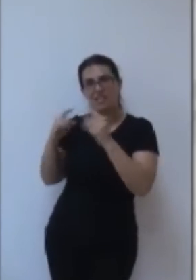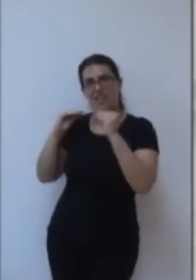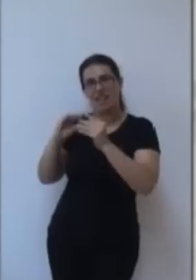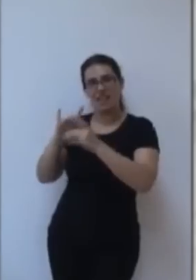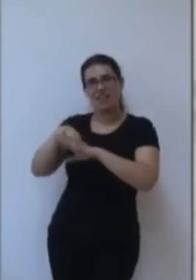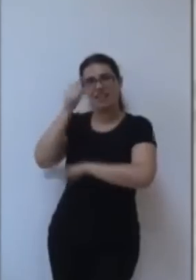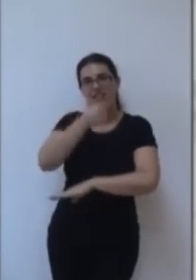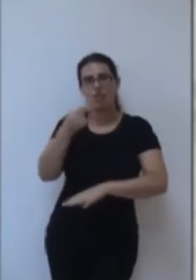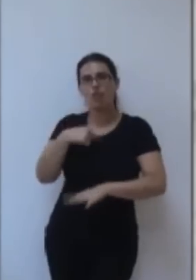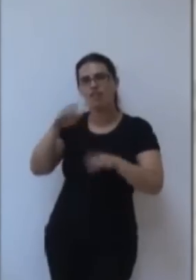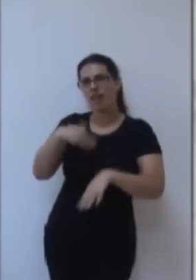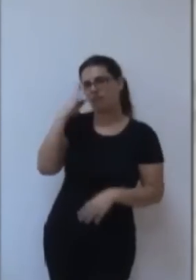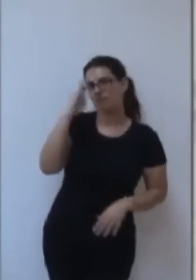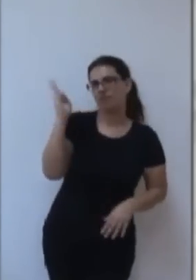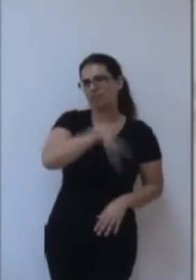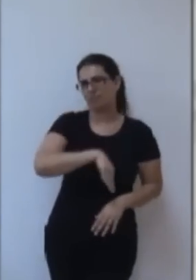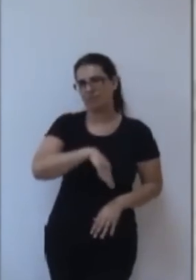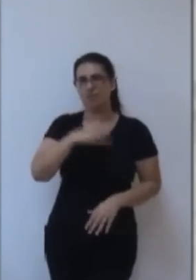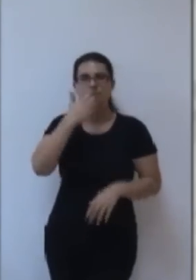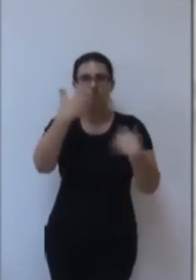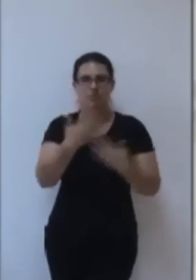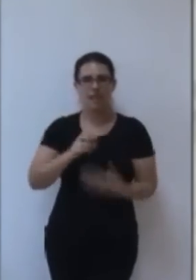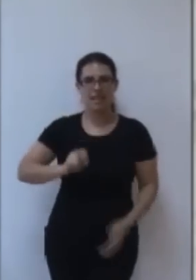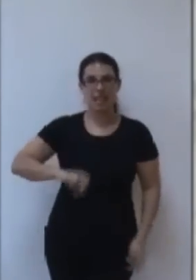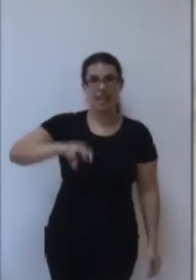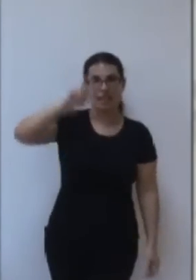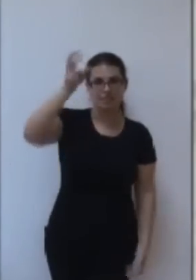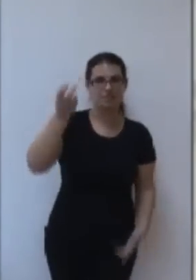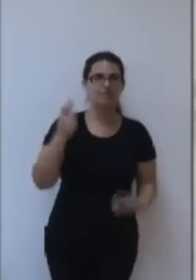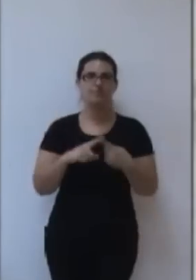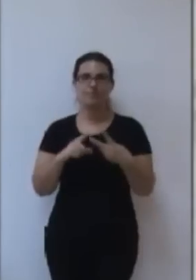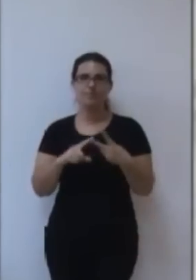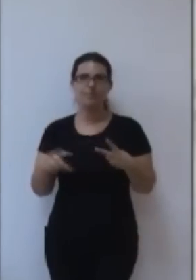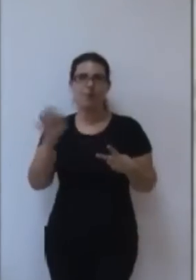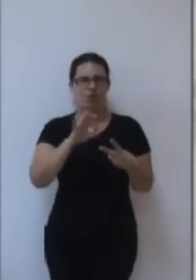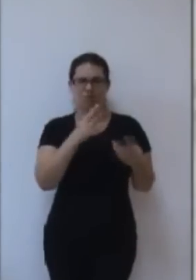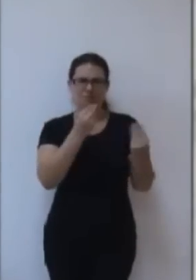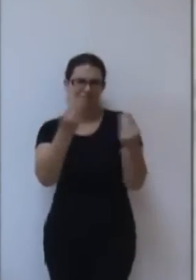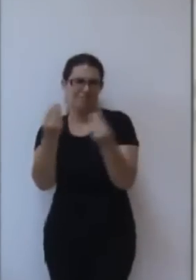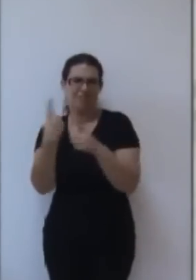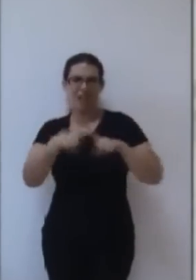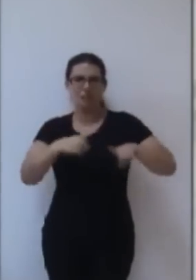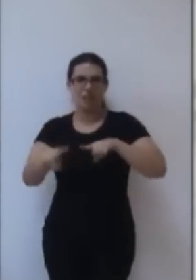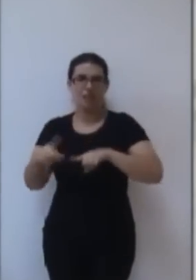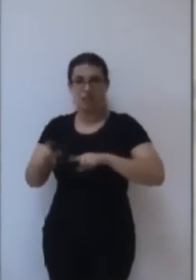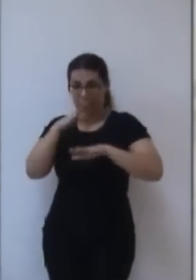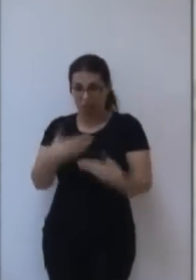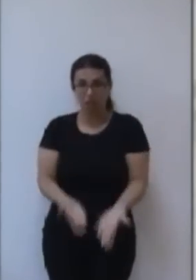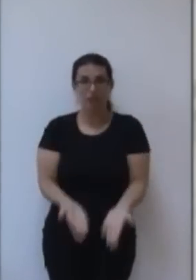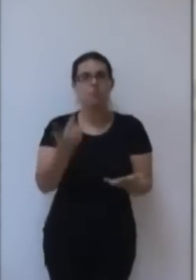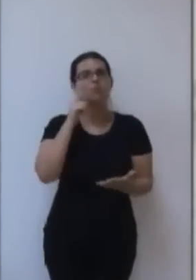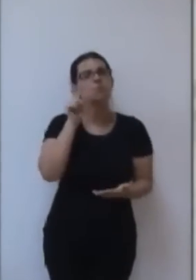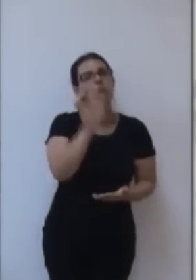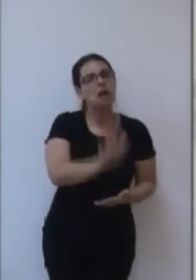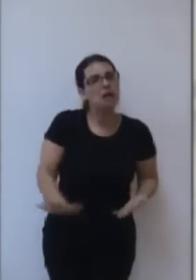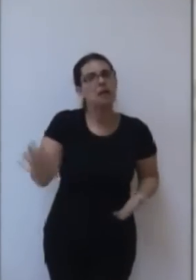la hora de diseñar. Ocurrió con las escaleras, ocurrió con un montón de elementos que a día de hoy pues ya parece